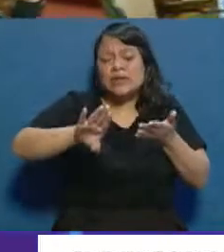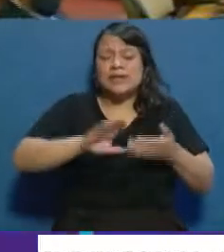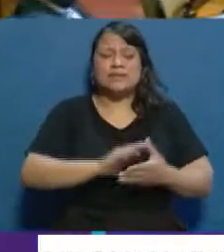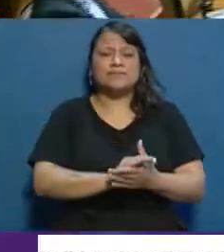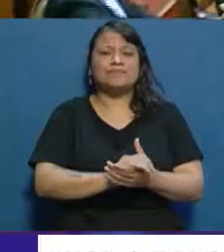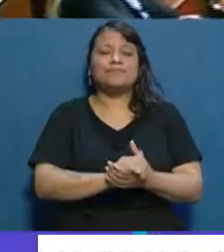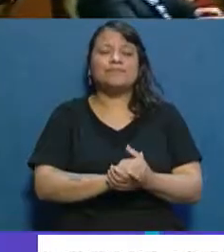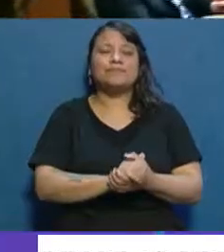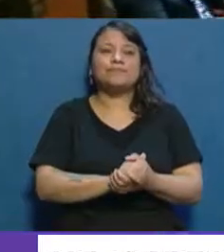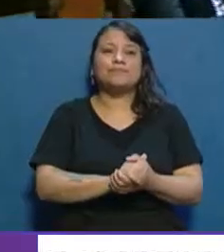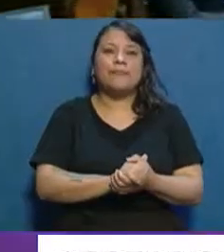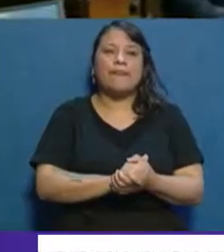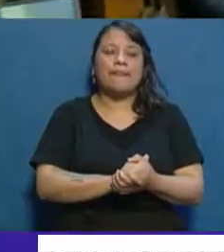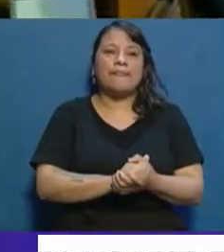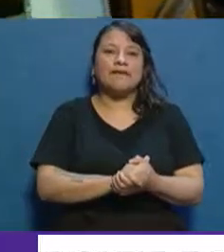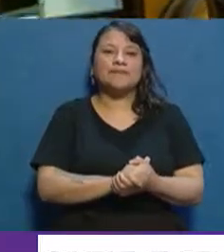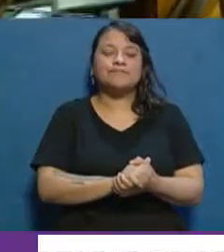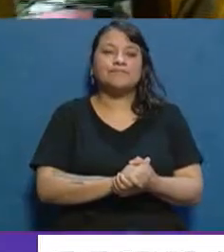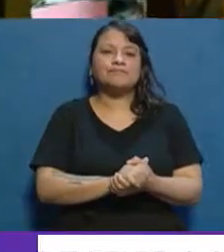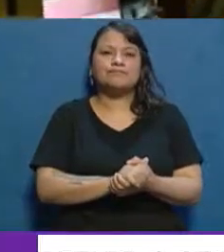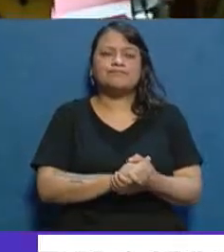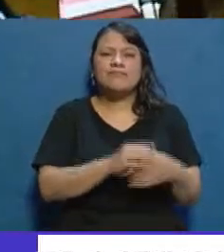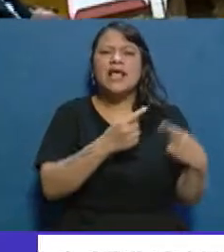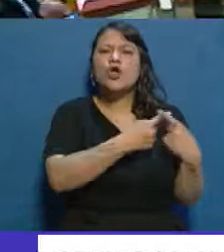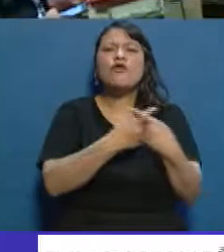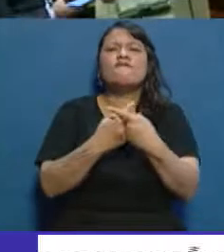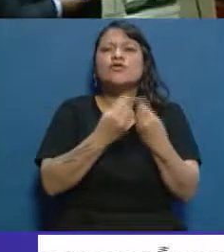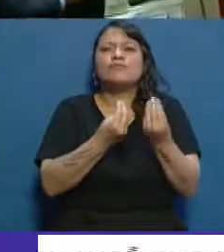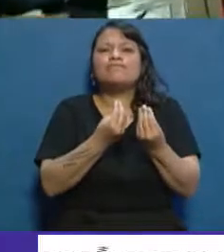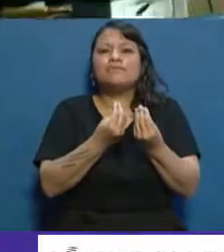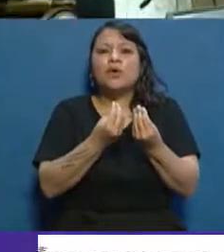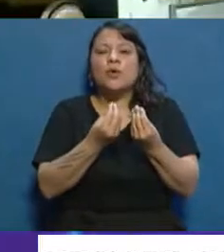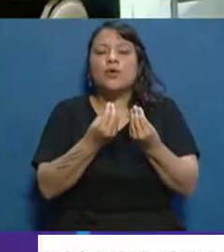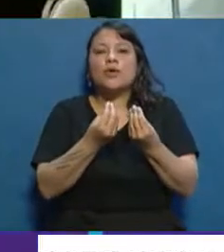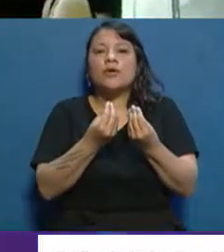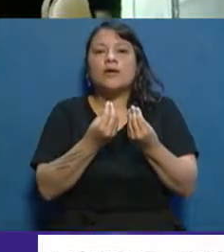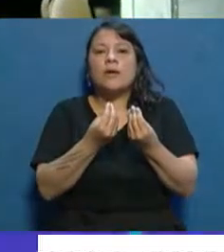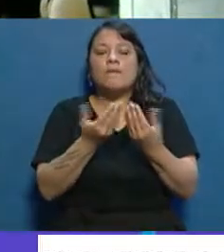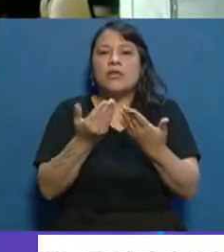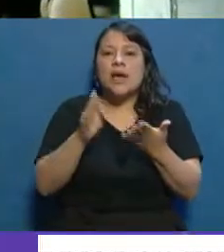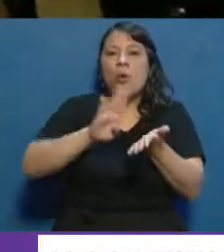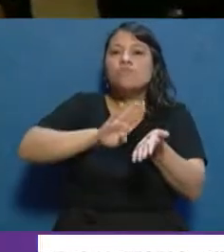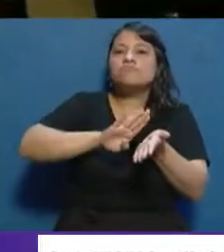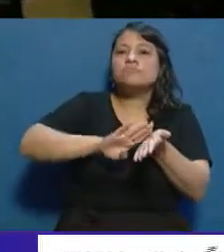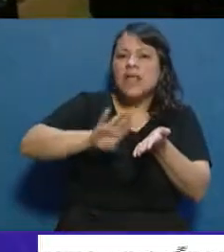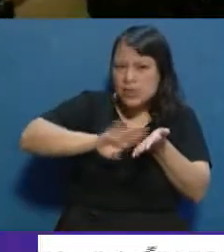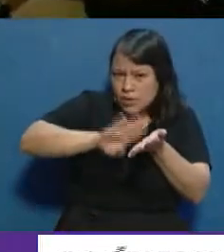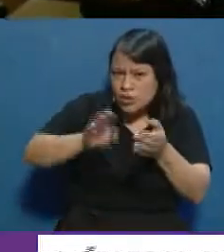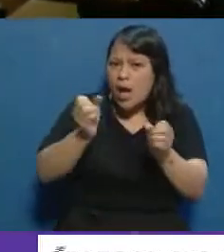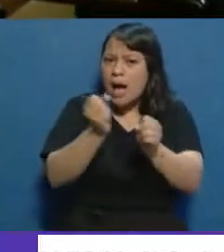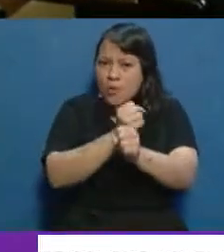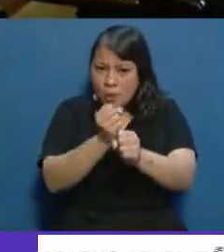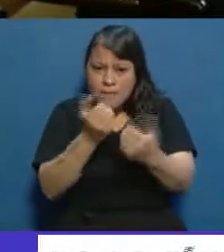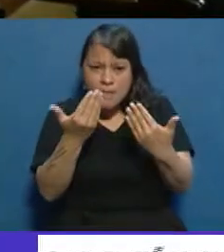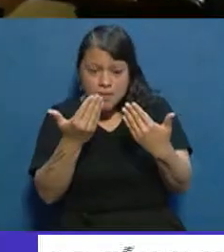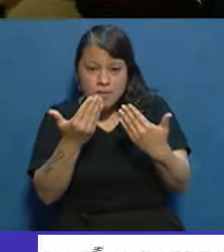de indeterminado, el rollover, ¿está ahí el conflicto? ¿Estarían dispuestos a aprobar un rollover indeterminado? Mira, el peronismo el